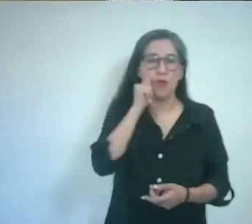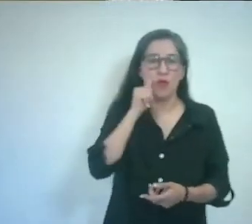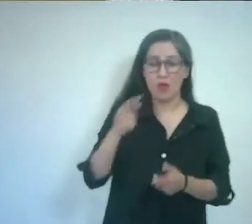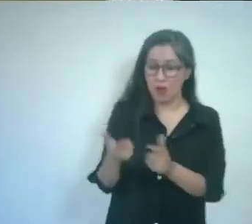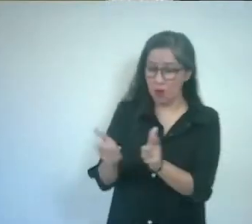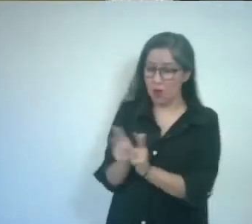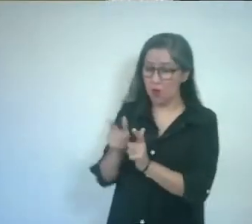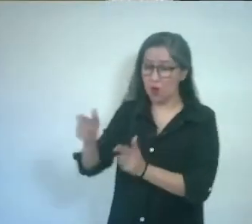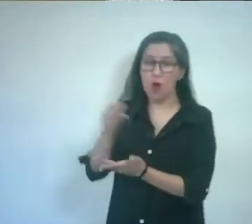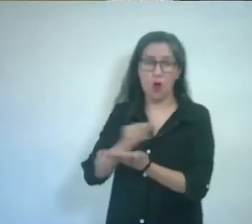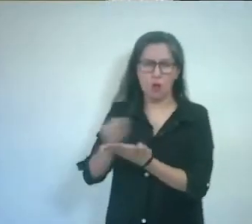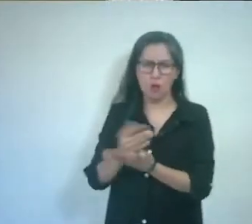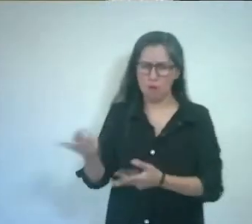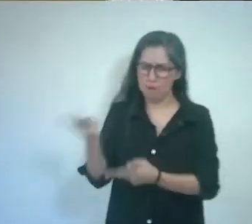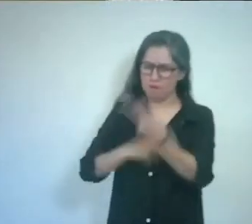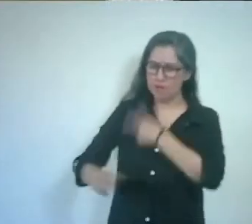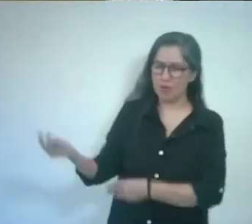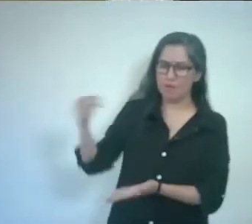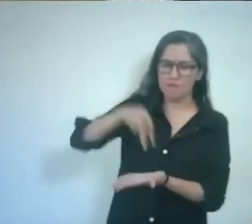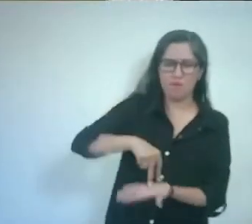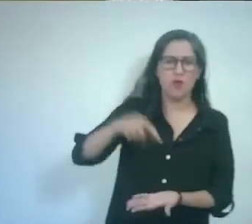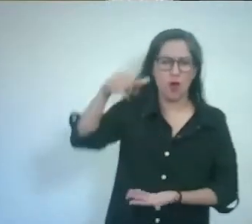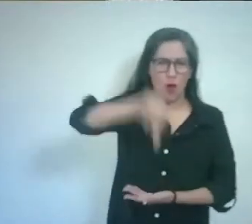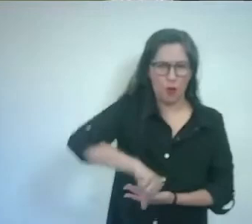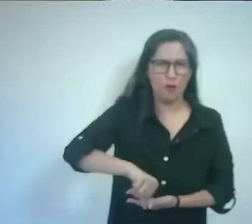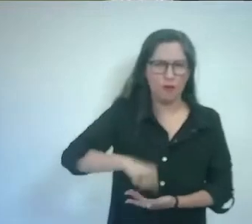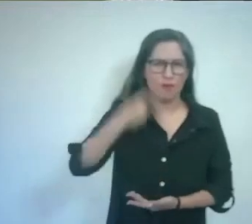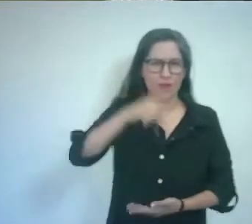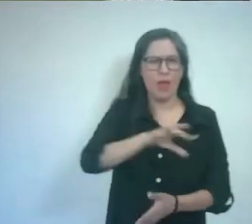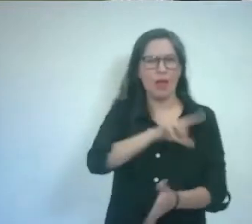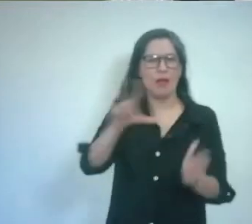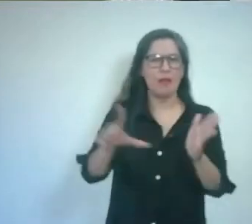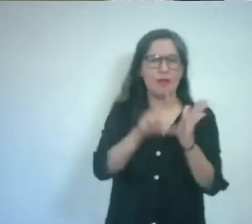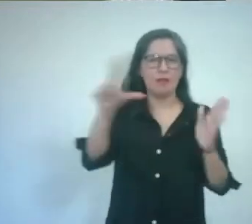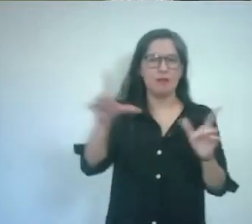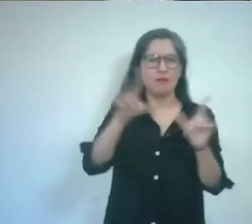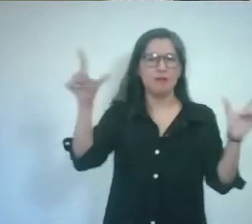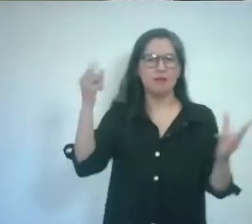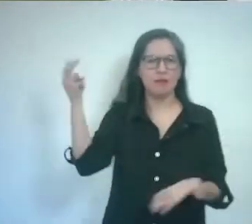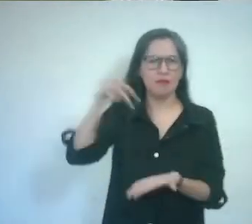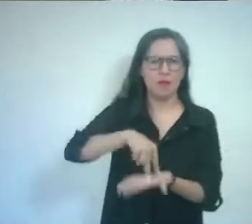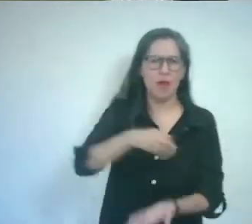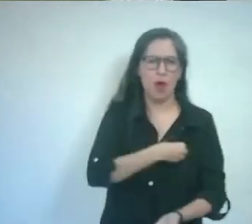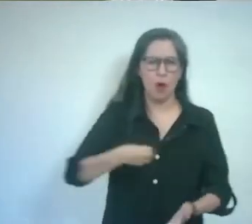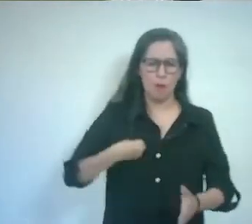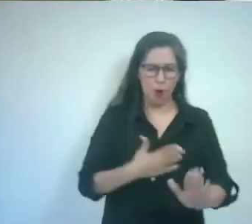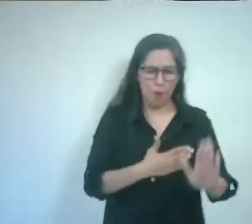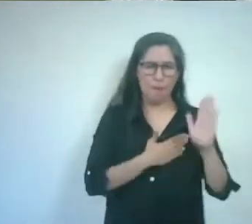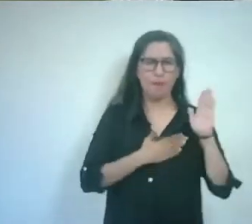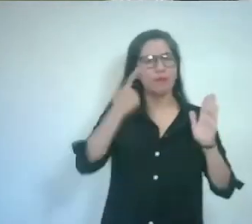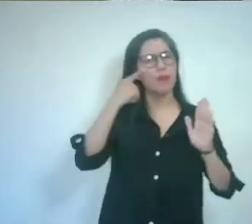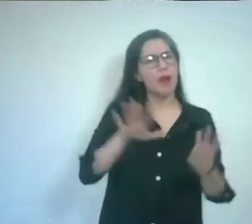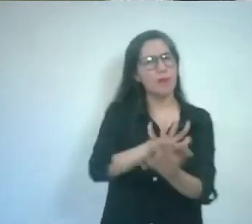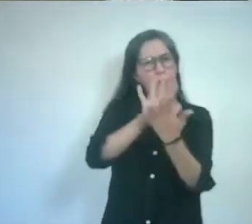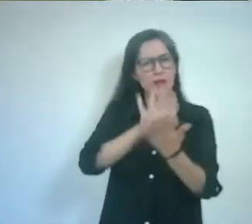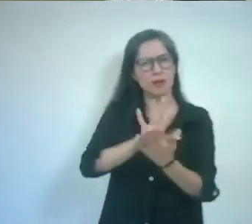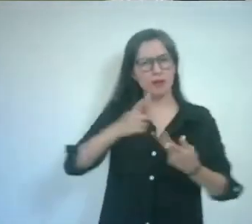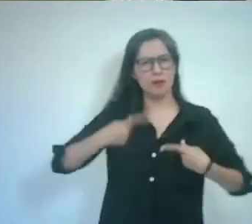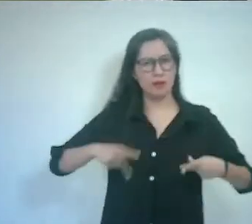Morena hoy se presenta a la cita, listo para afrontar la jornada, haciendo el compromiso con la sociedad de participar y